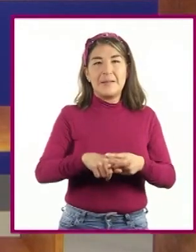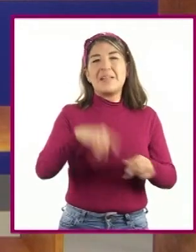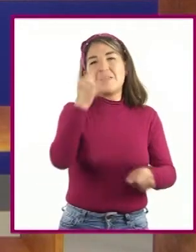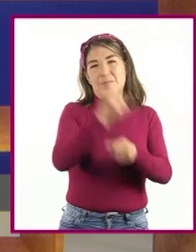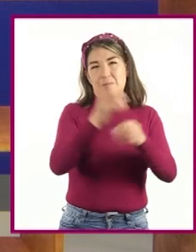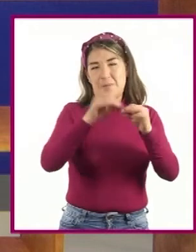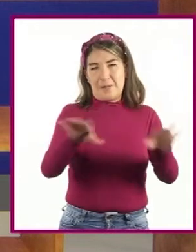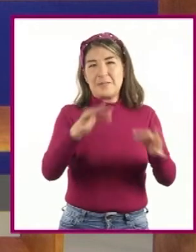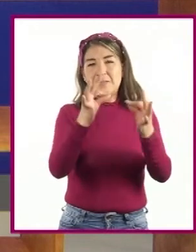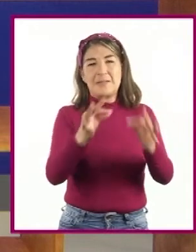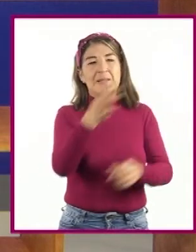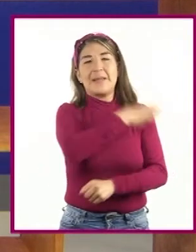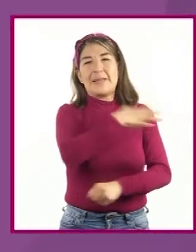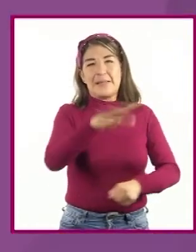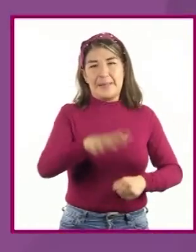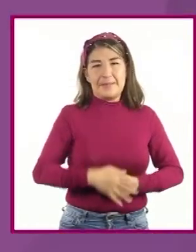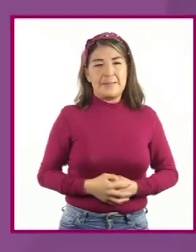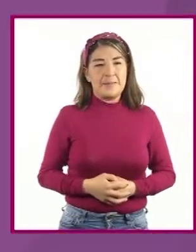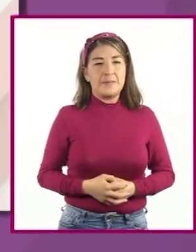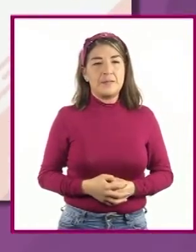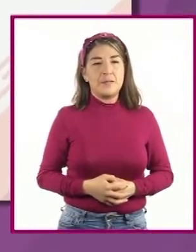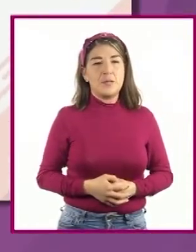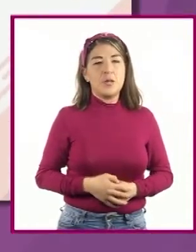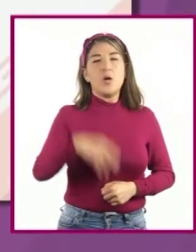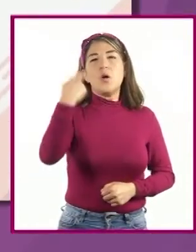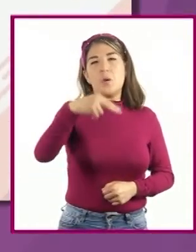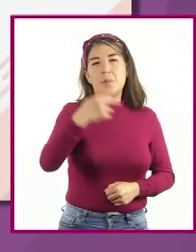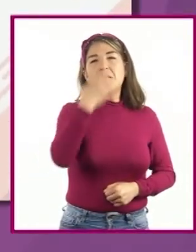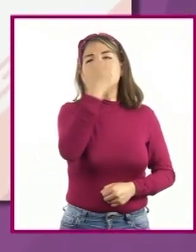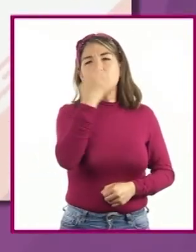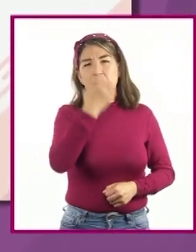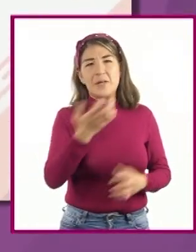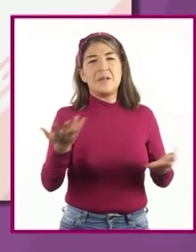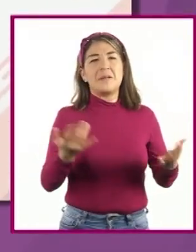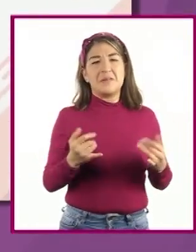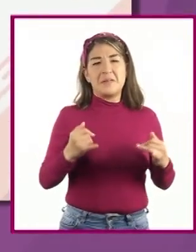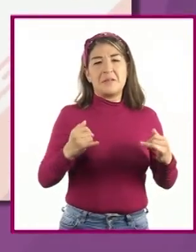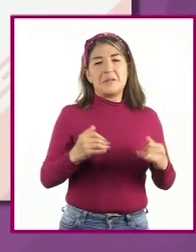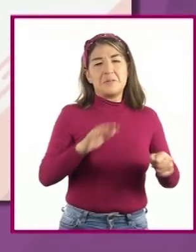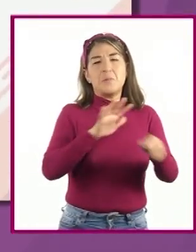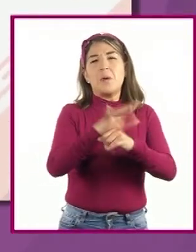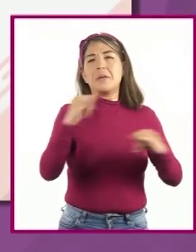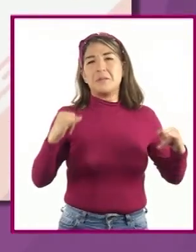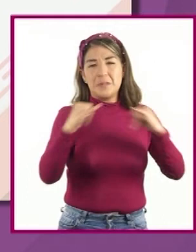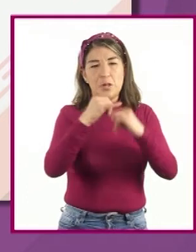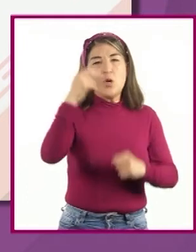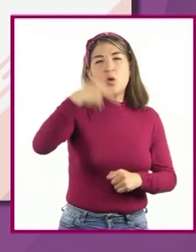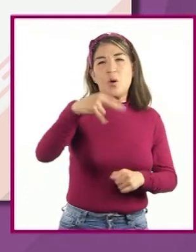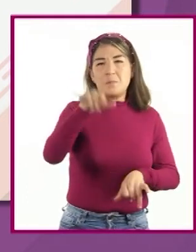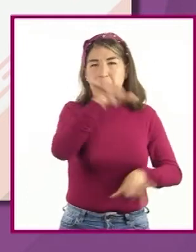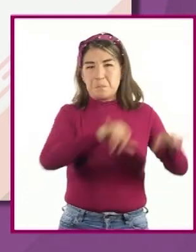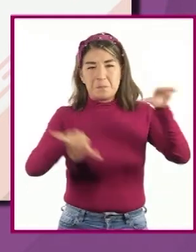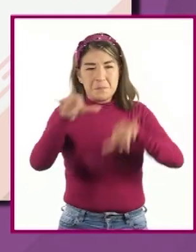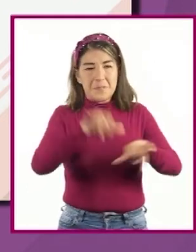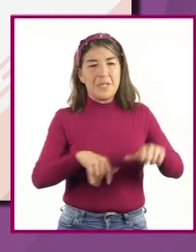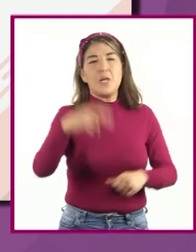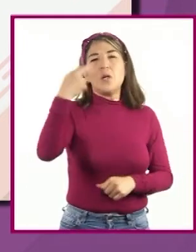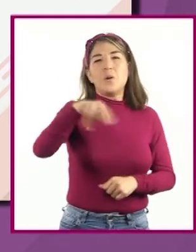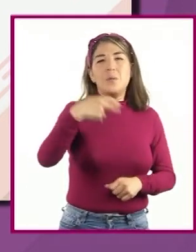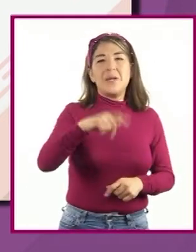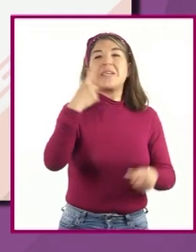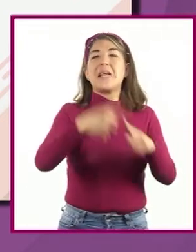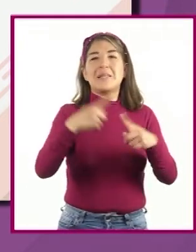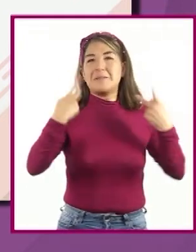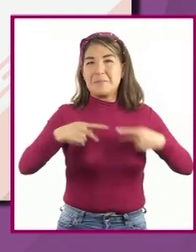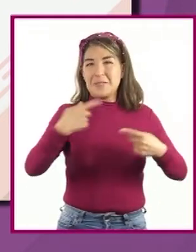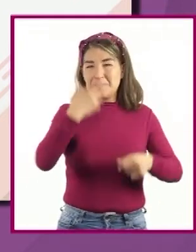generales. A ver, nombre de la escuela o institución, nombre del experimento, nombre de quien realice